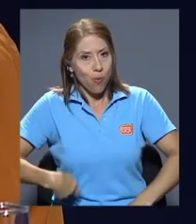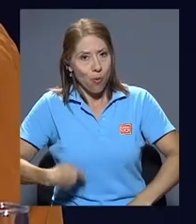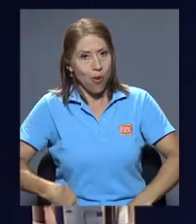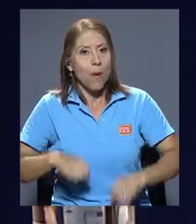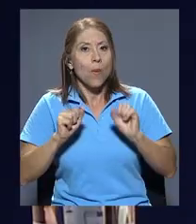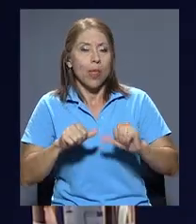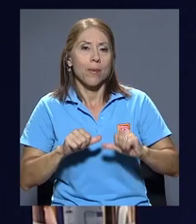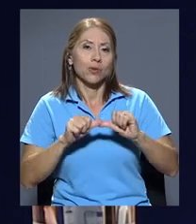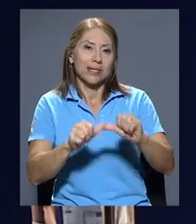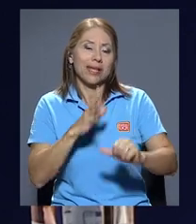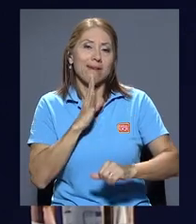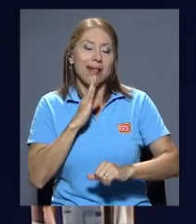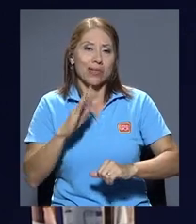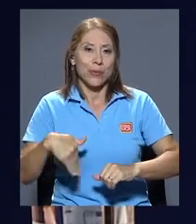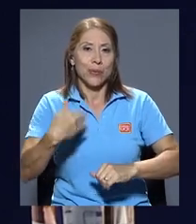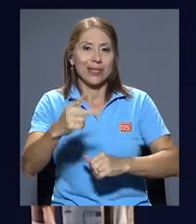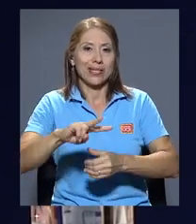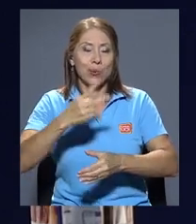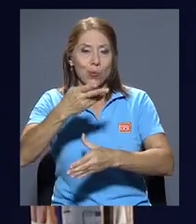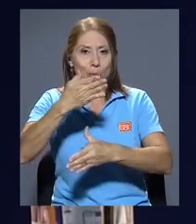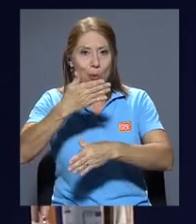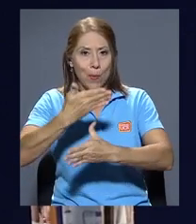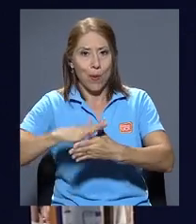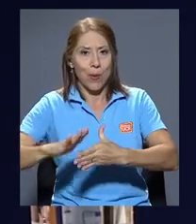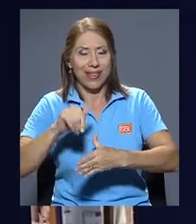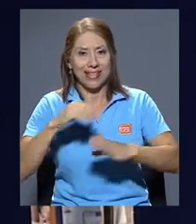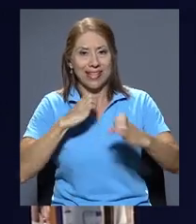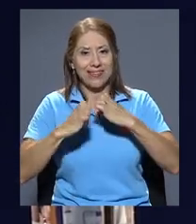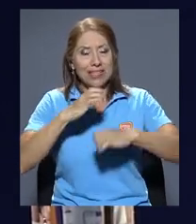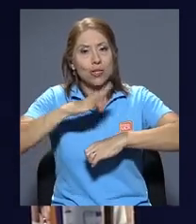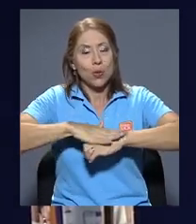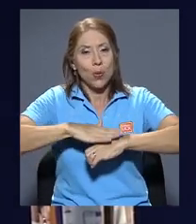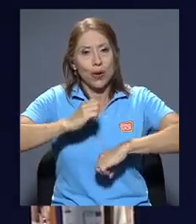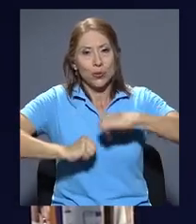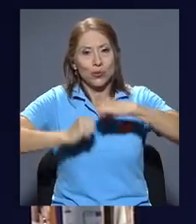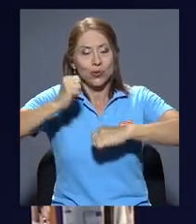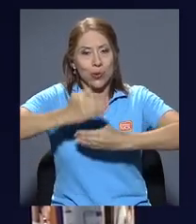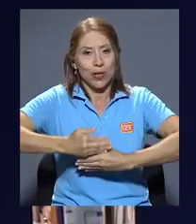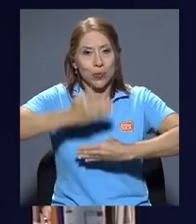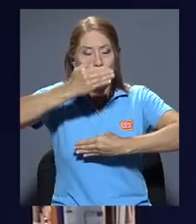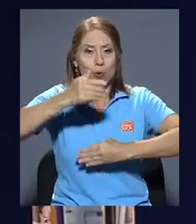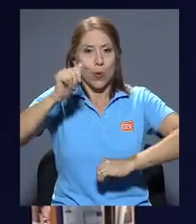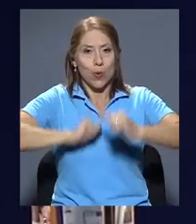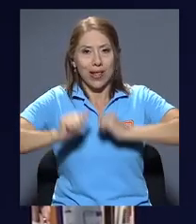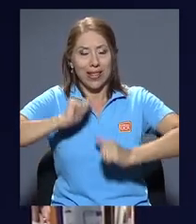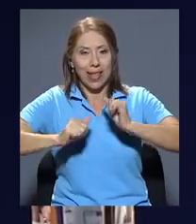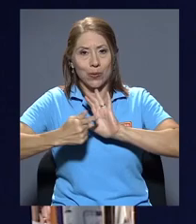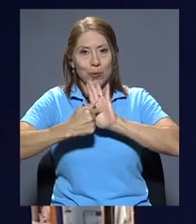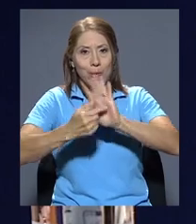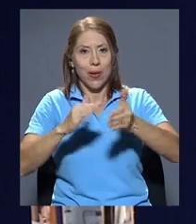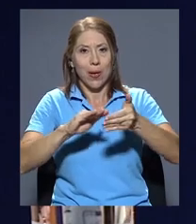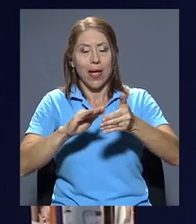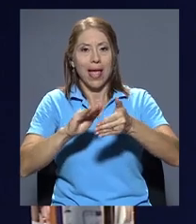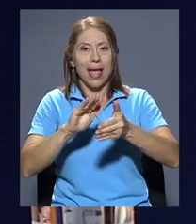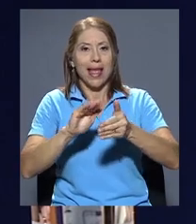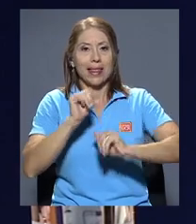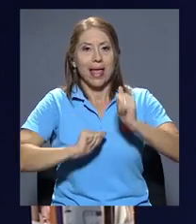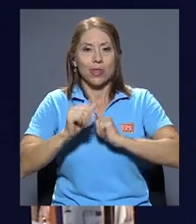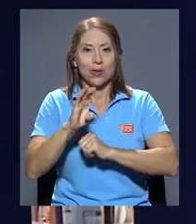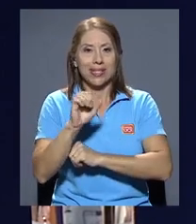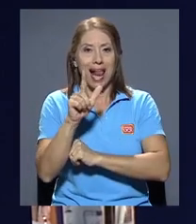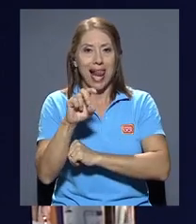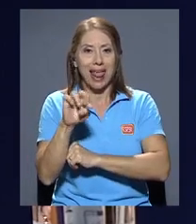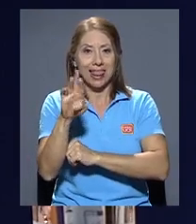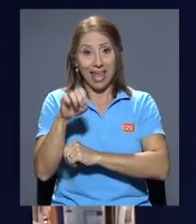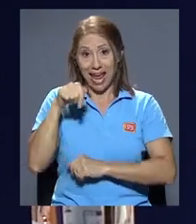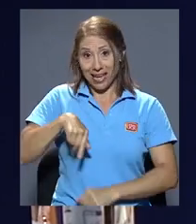hablando en el segundo bloque de esta entrevista sobre la construcción del muro, una obra de teatro que se está presentando en el Teatro Escalante